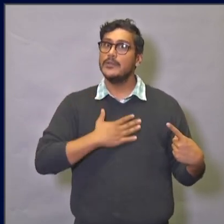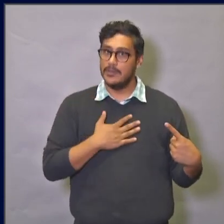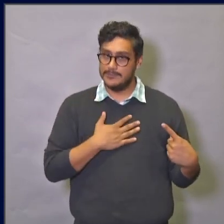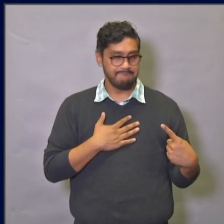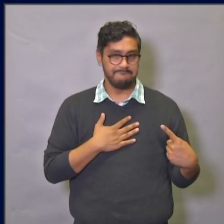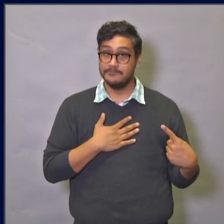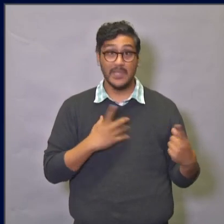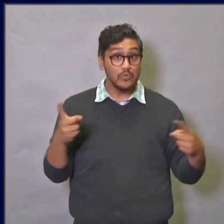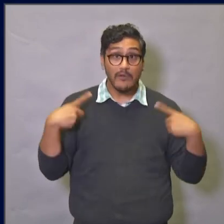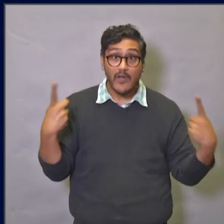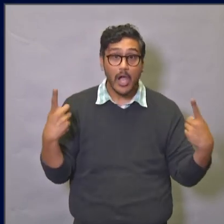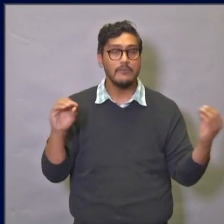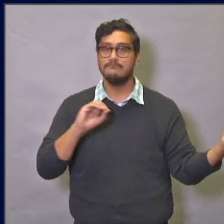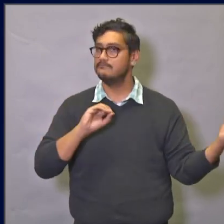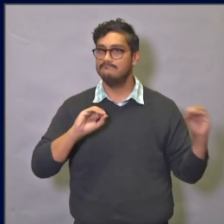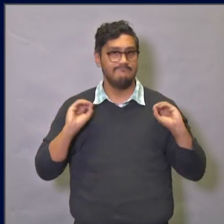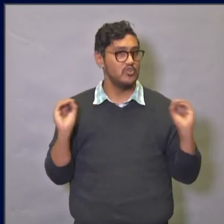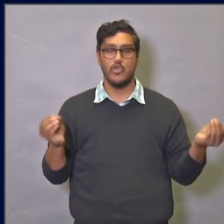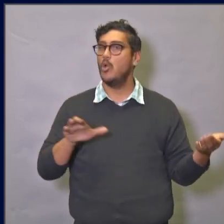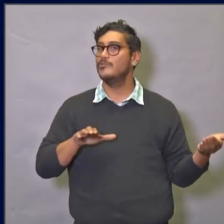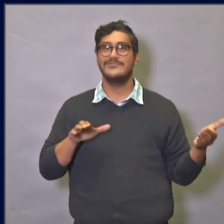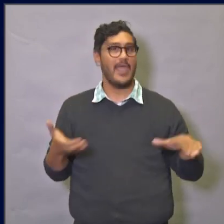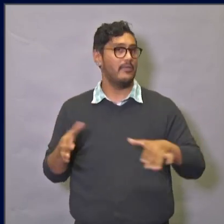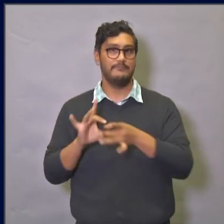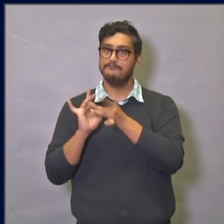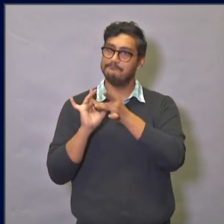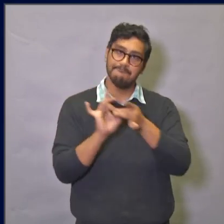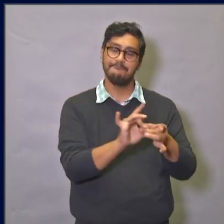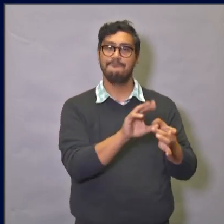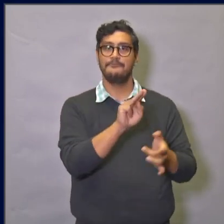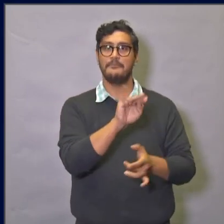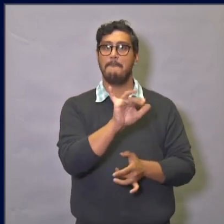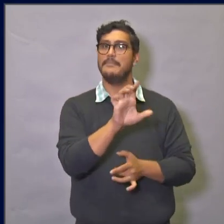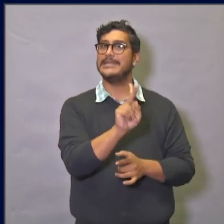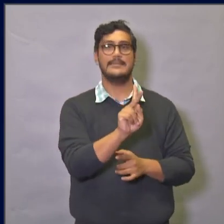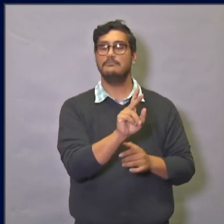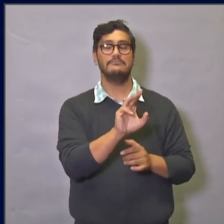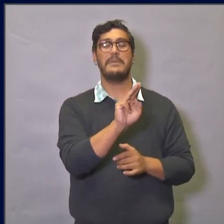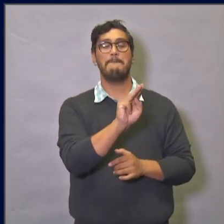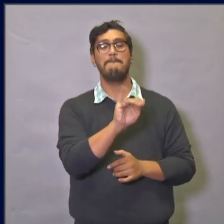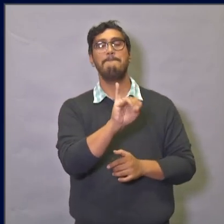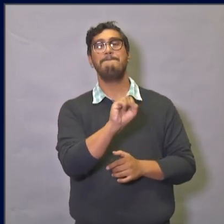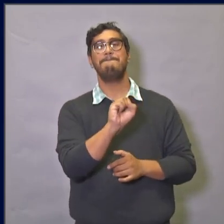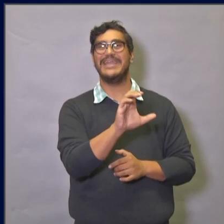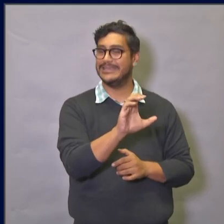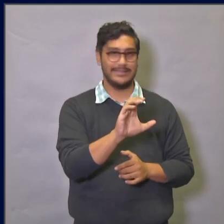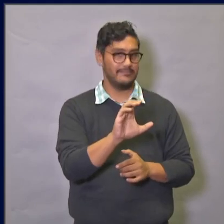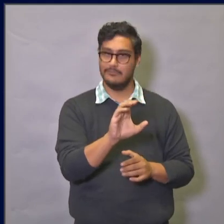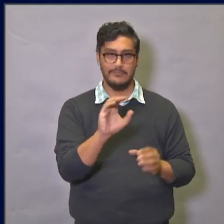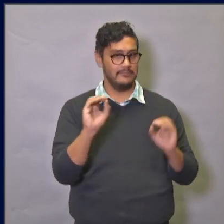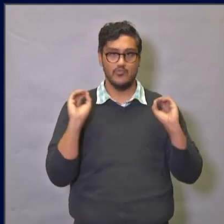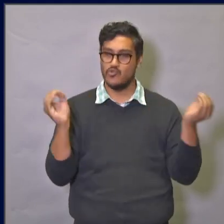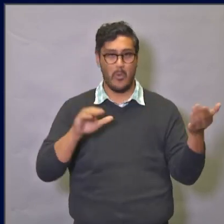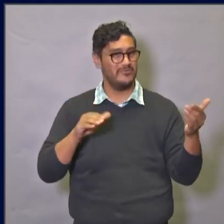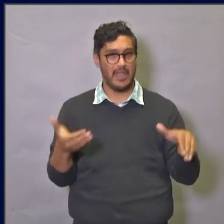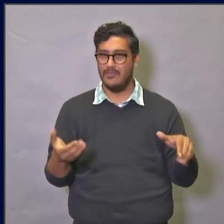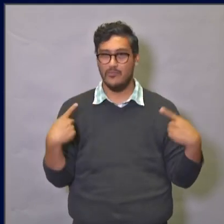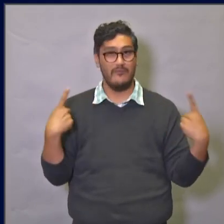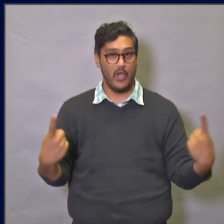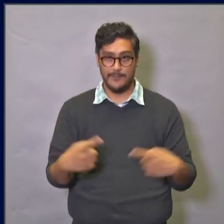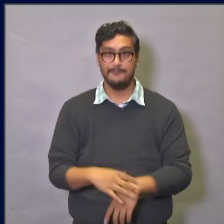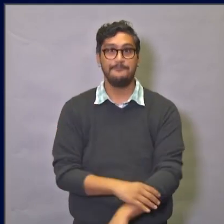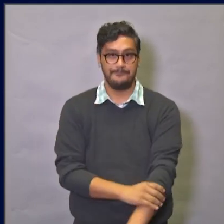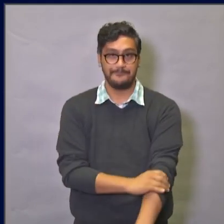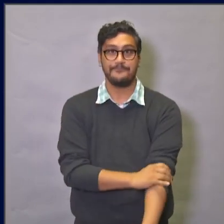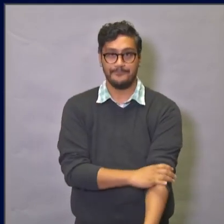no hemos tenido ningún padecimiento relacionado con este síndrome en nuestro condado. Next slide, please.